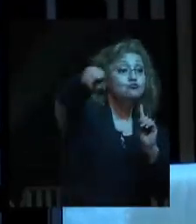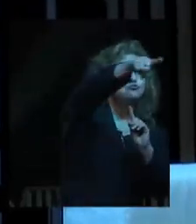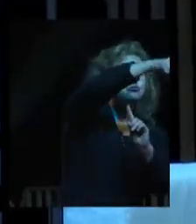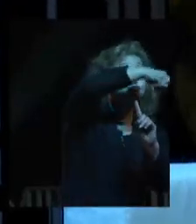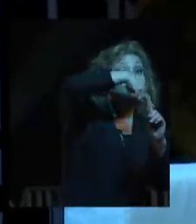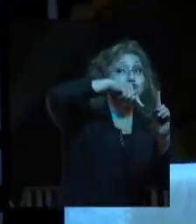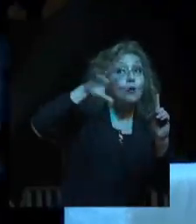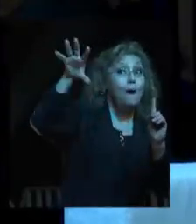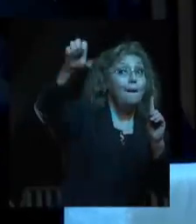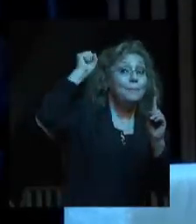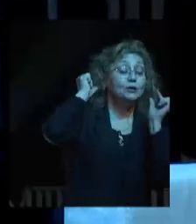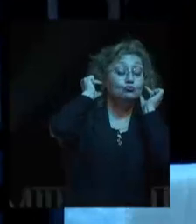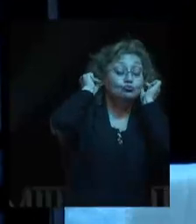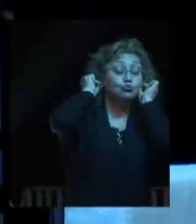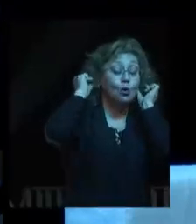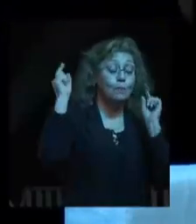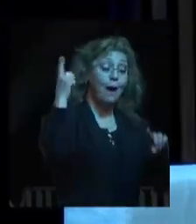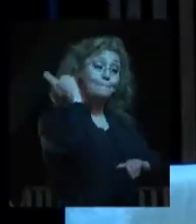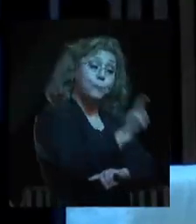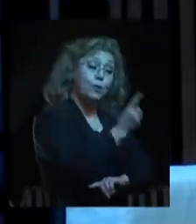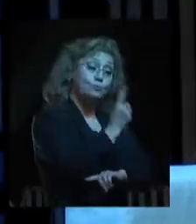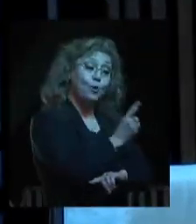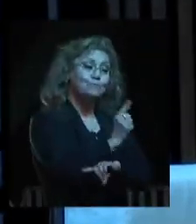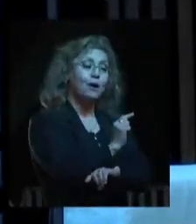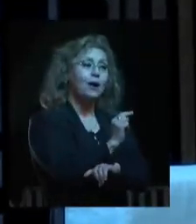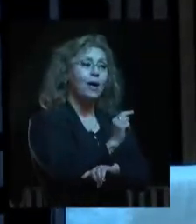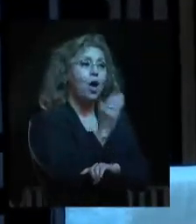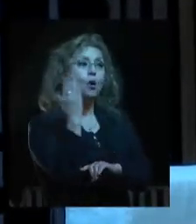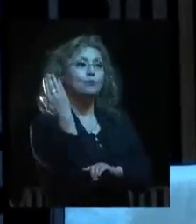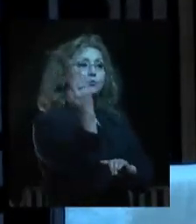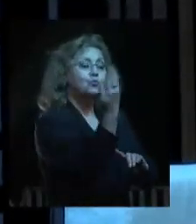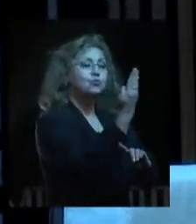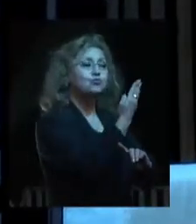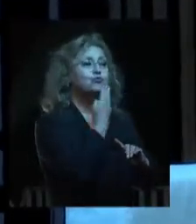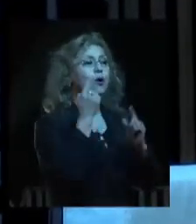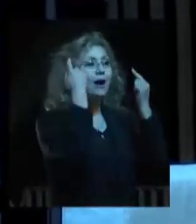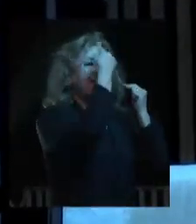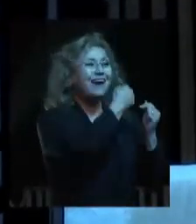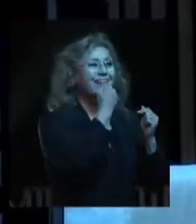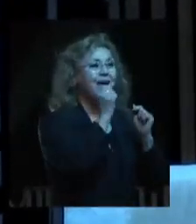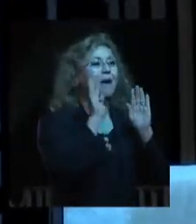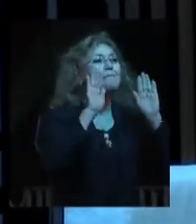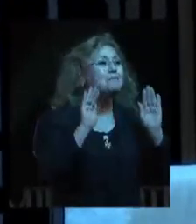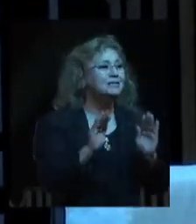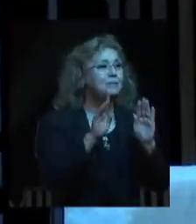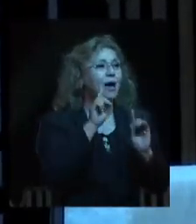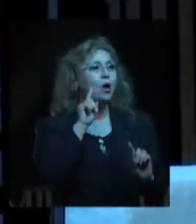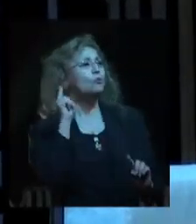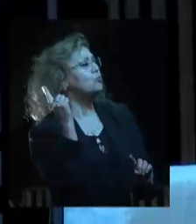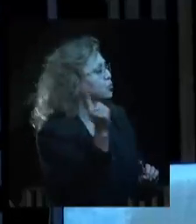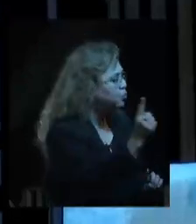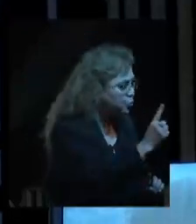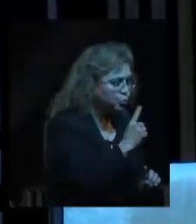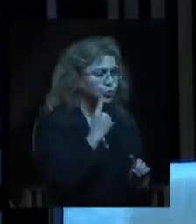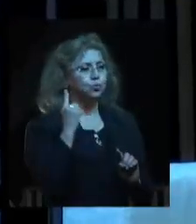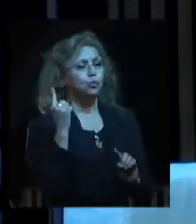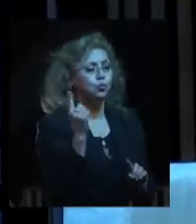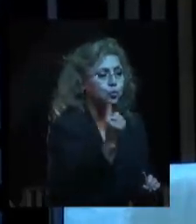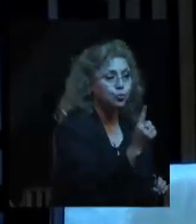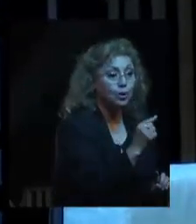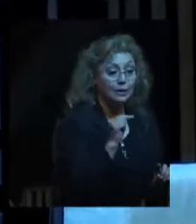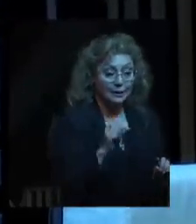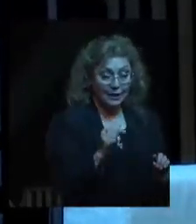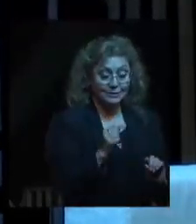oreja y la obligó a darle la misma cara a la Tierra. El bullying de la Tierra obligó a la luna a